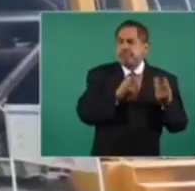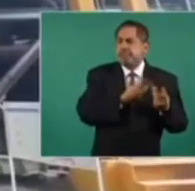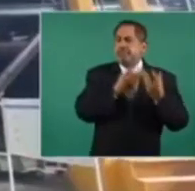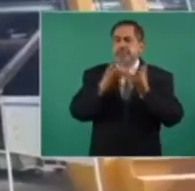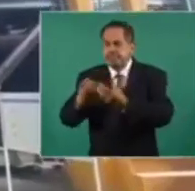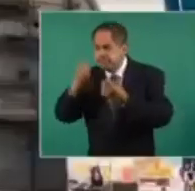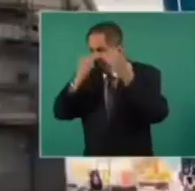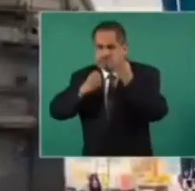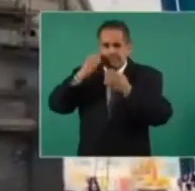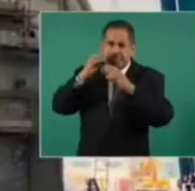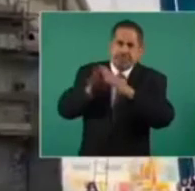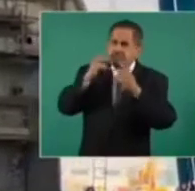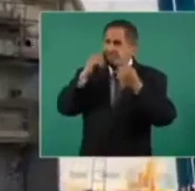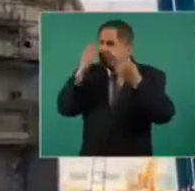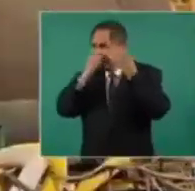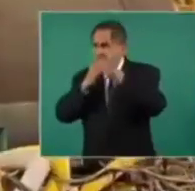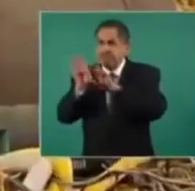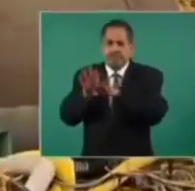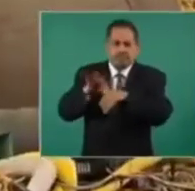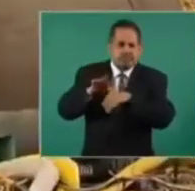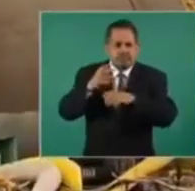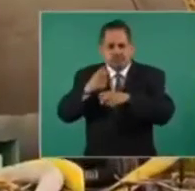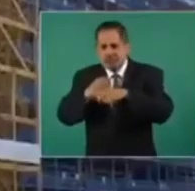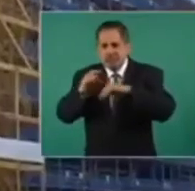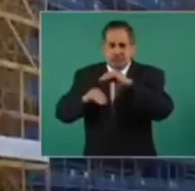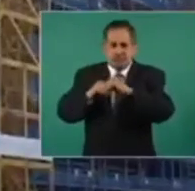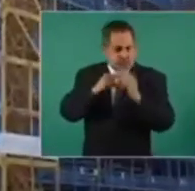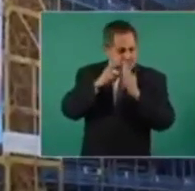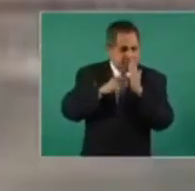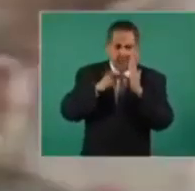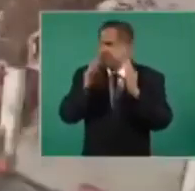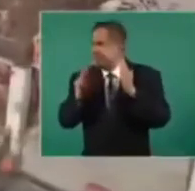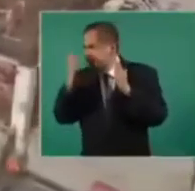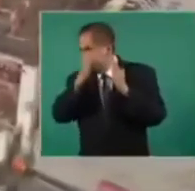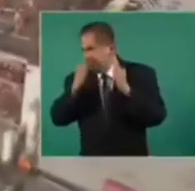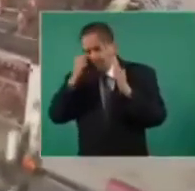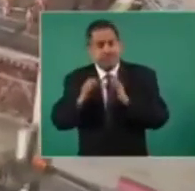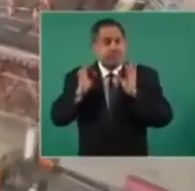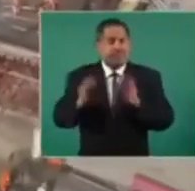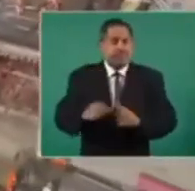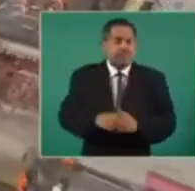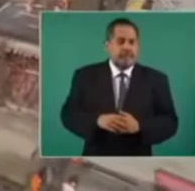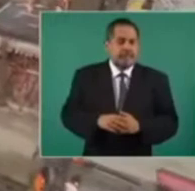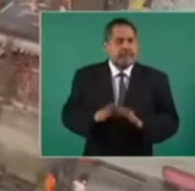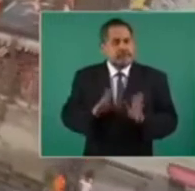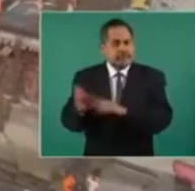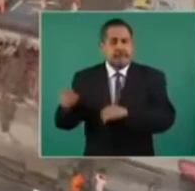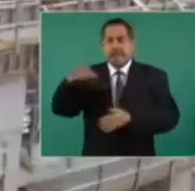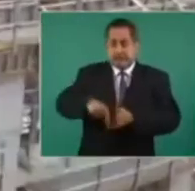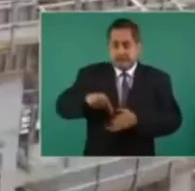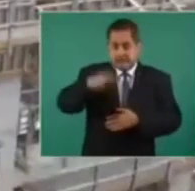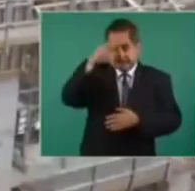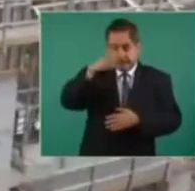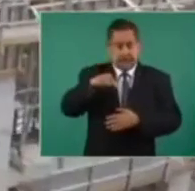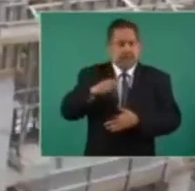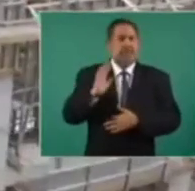construcción y revisaron los diseños y los materiales que marca la ingeniería de detalle. Con respecto a los trabajos en sitio en Dos Bocas, avanza